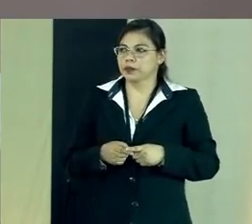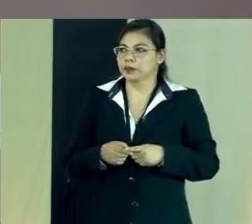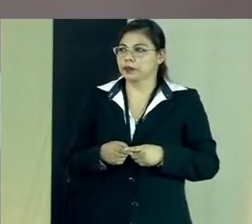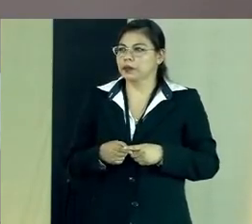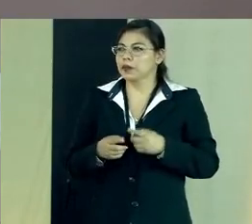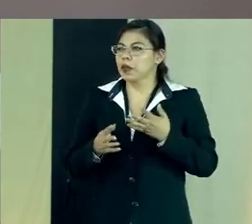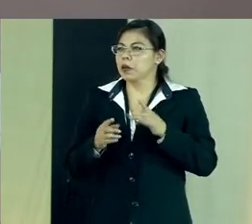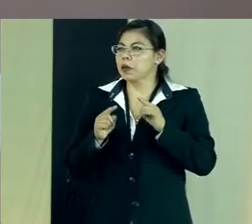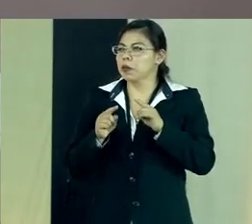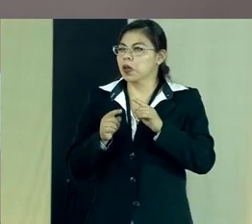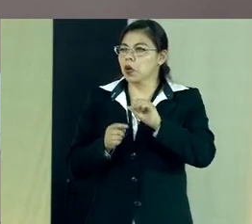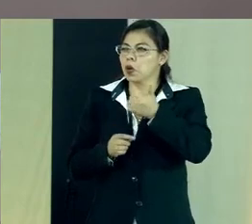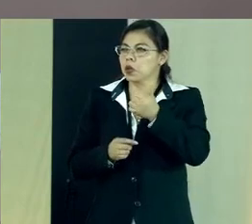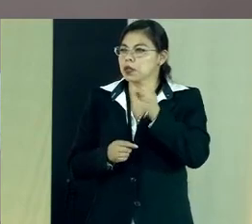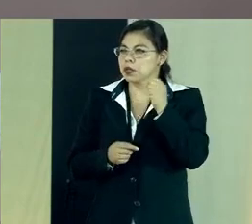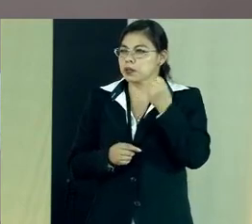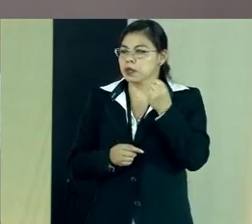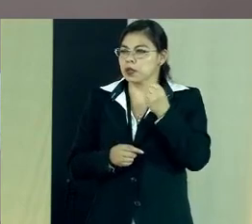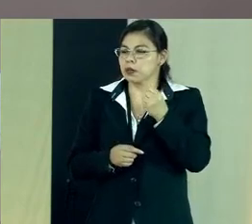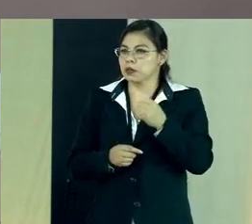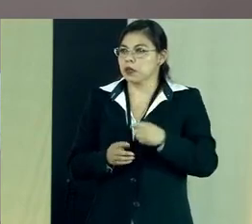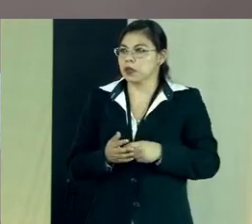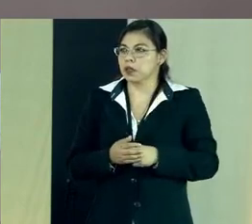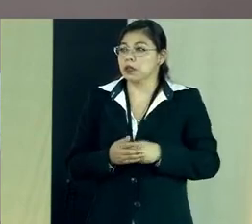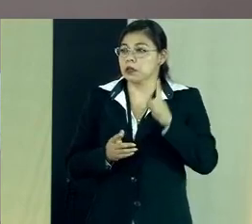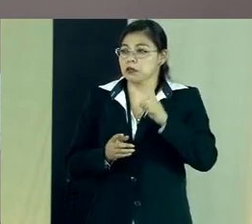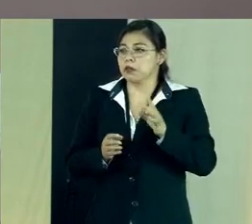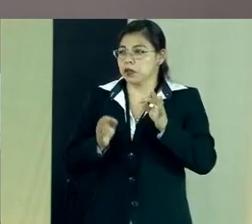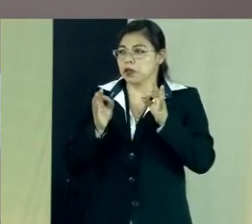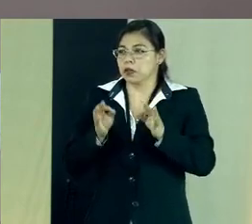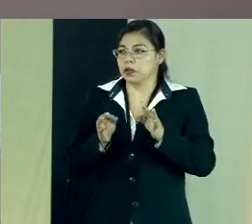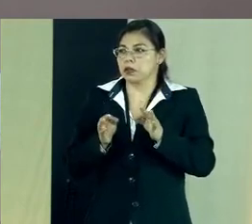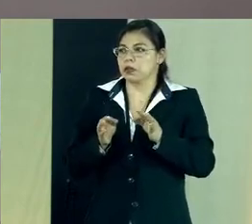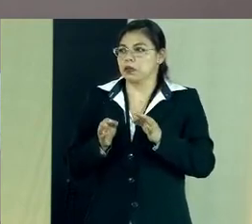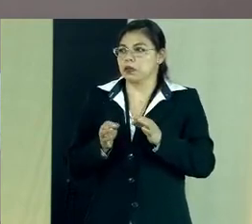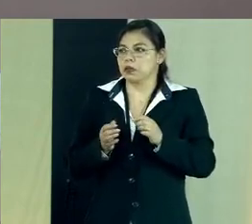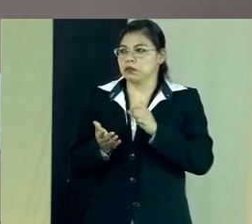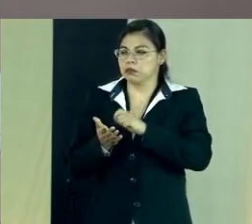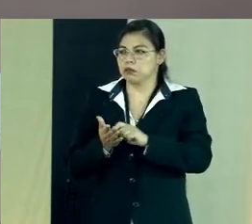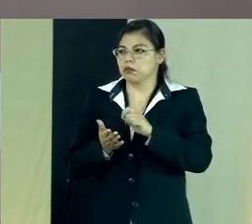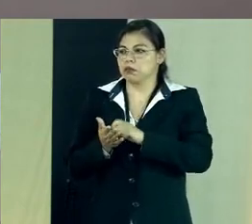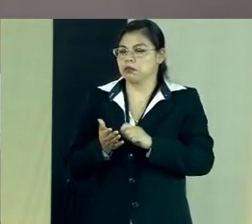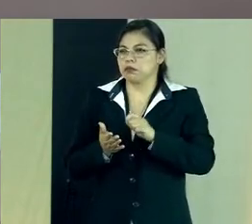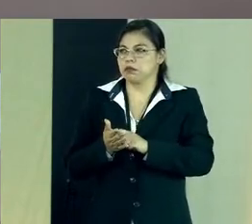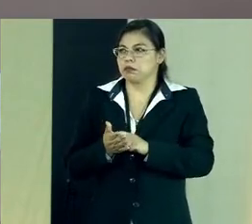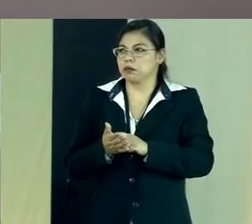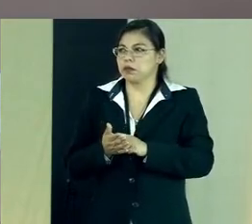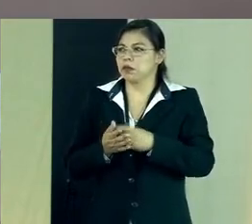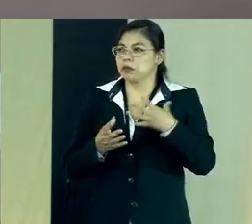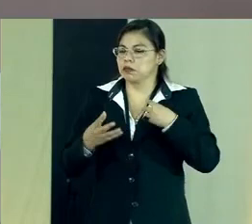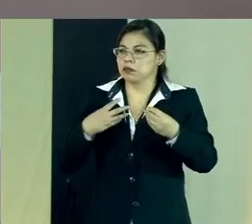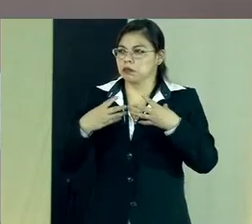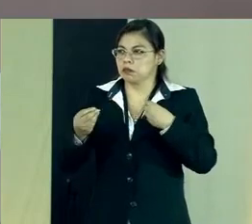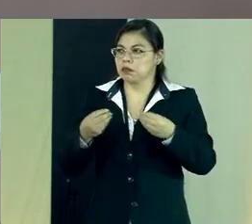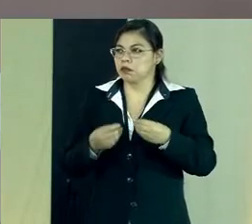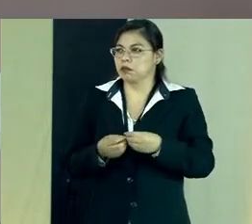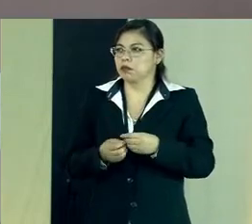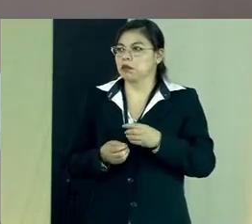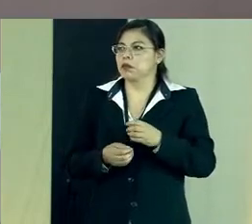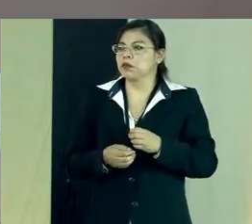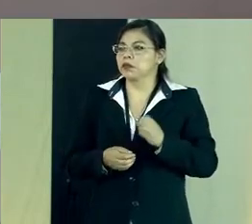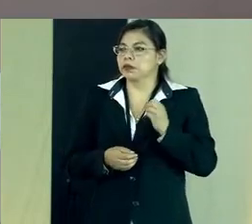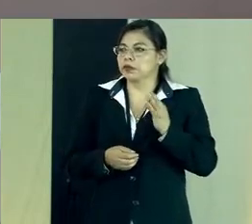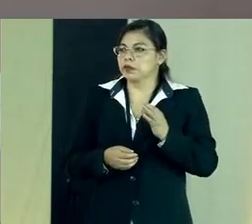11 de septiembre uno de los originales notas una epidemia de opioides el año